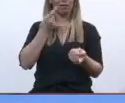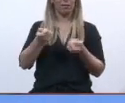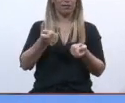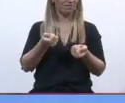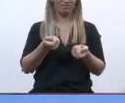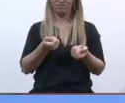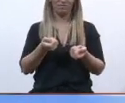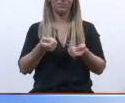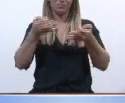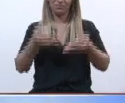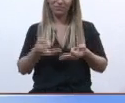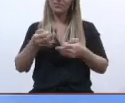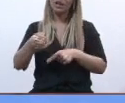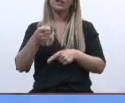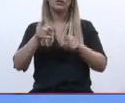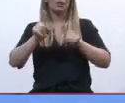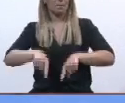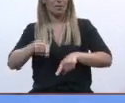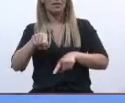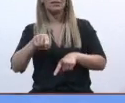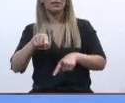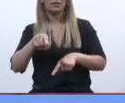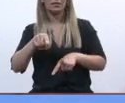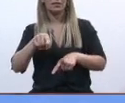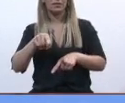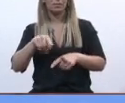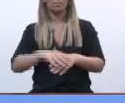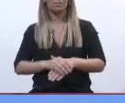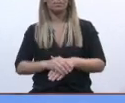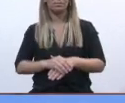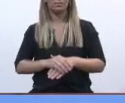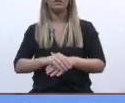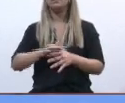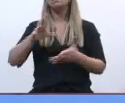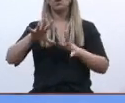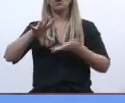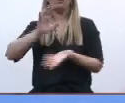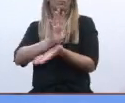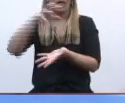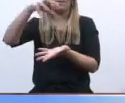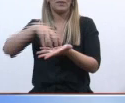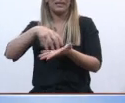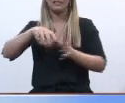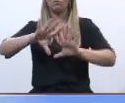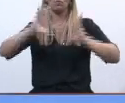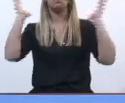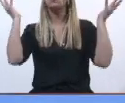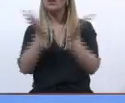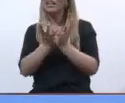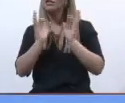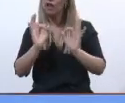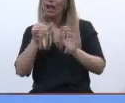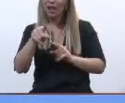se instrumenta, entre otras cosas, mediante una multinacional de la anticoncepción, el